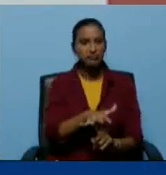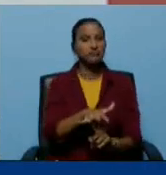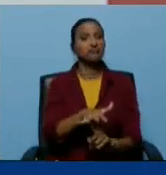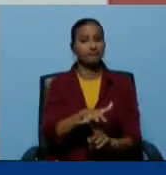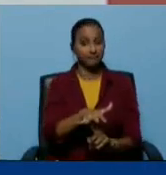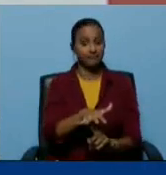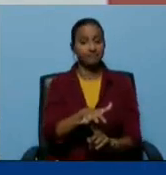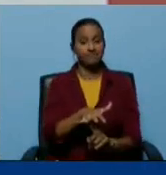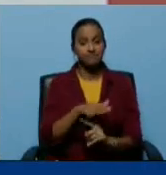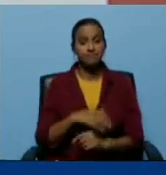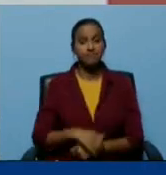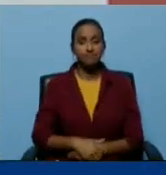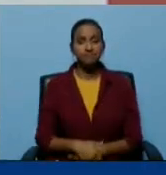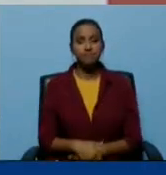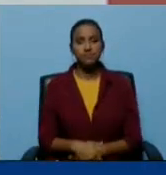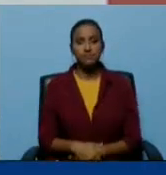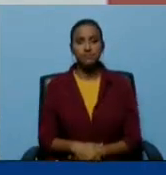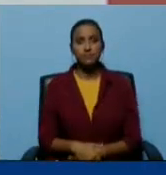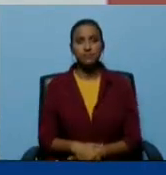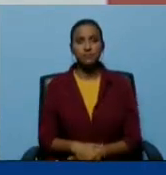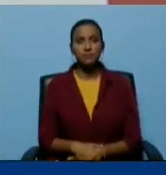elitescos.